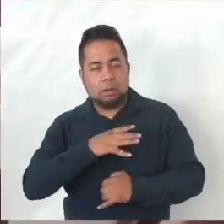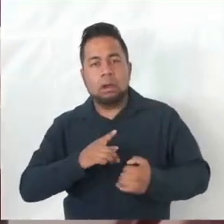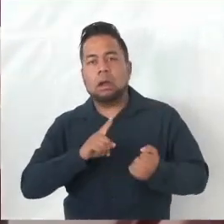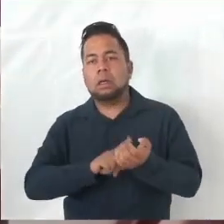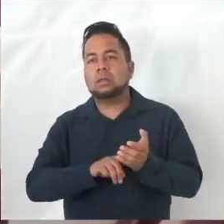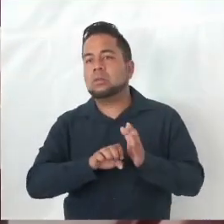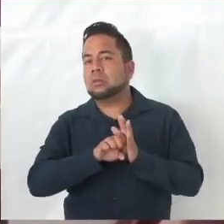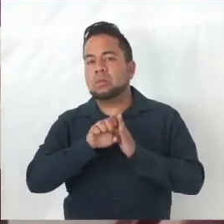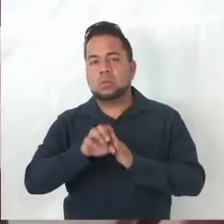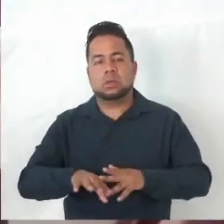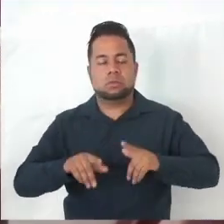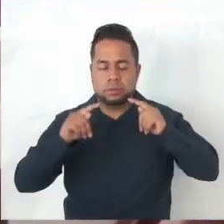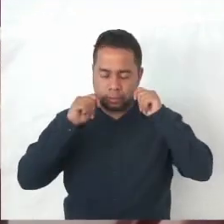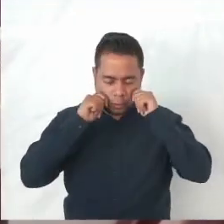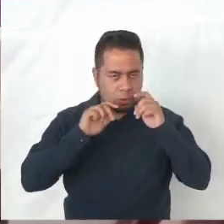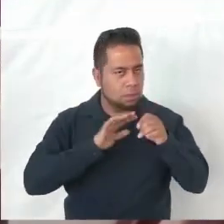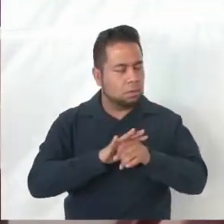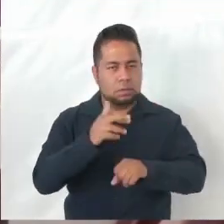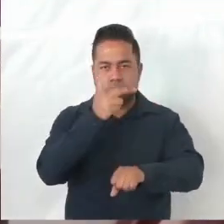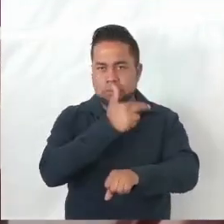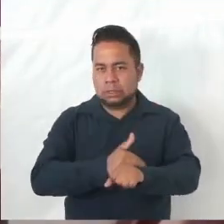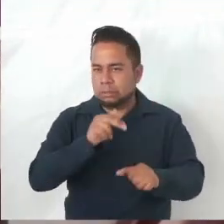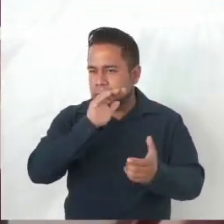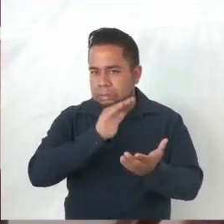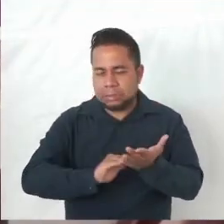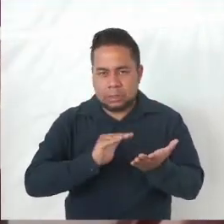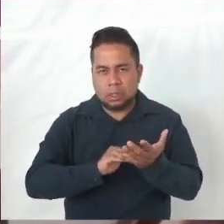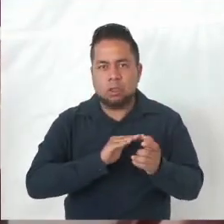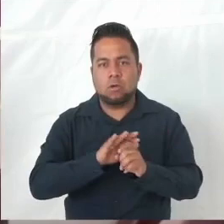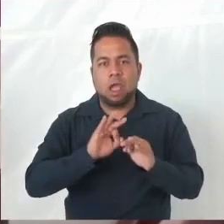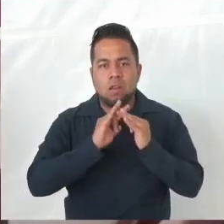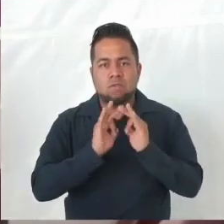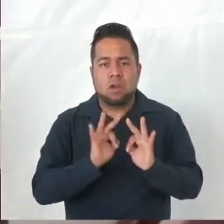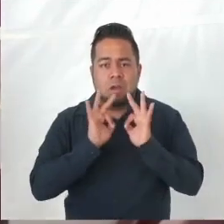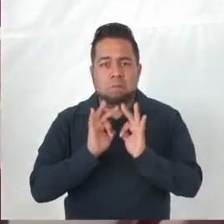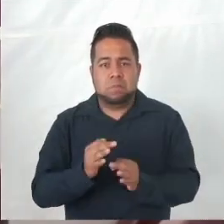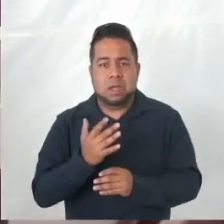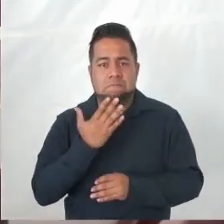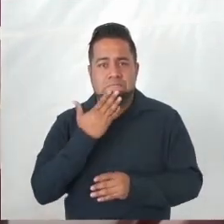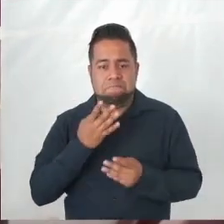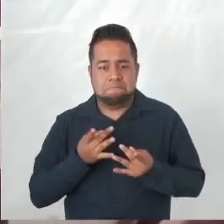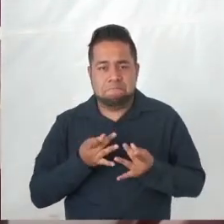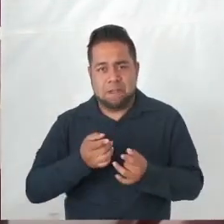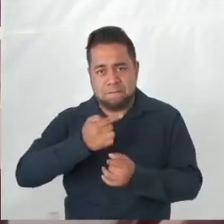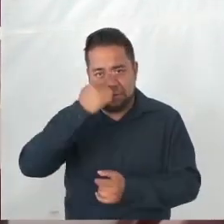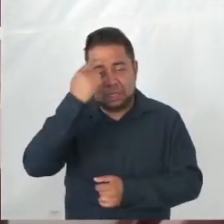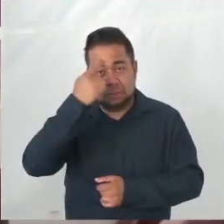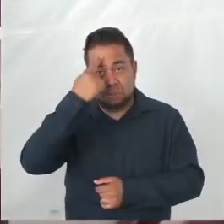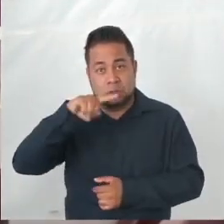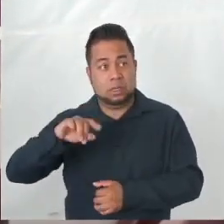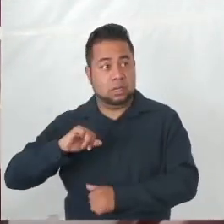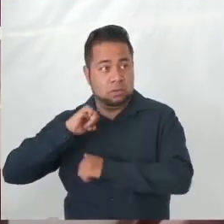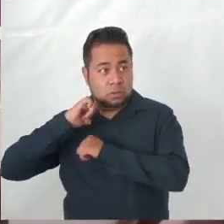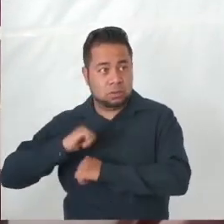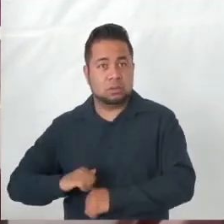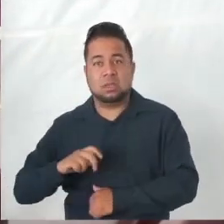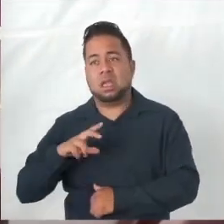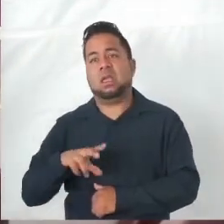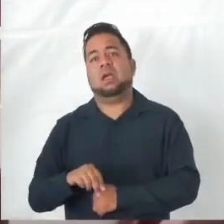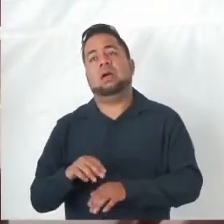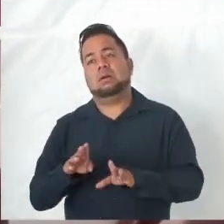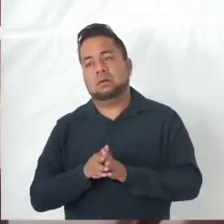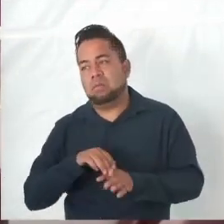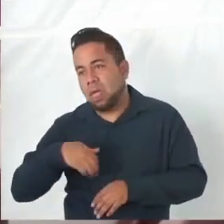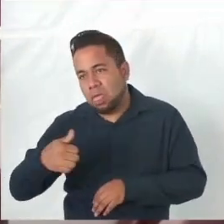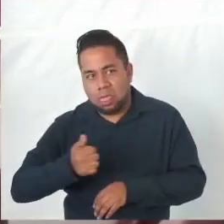por encima de los trámites burocráticos, mecanismos eficientes para que las autoridades no se desgasten en